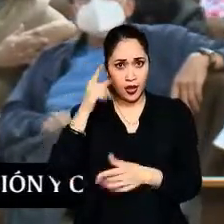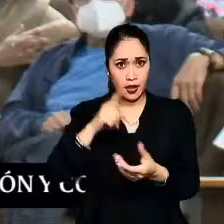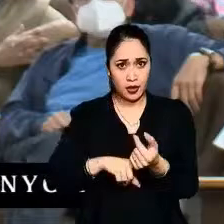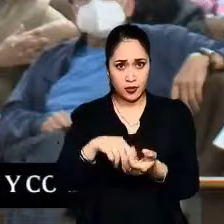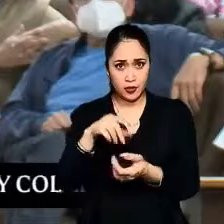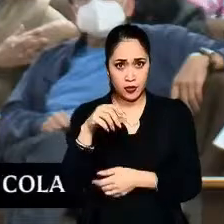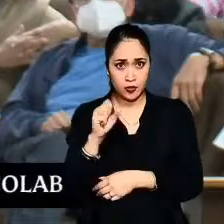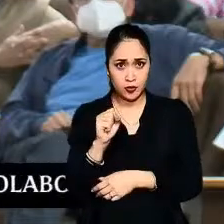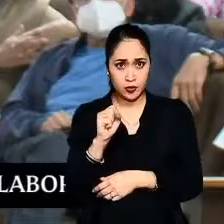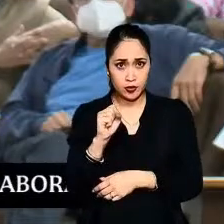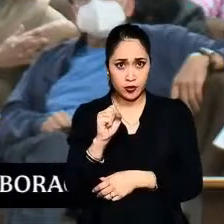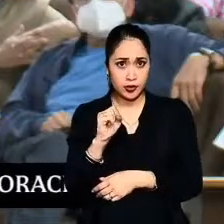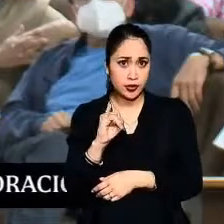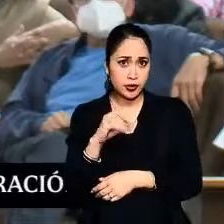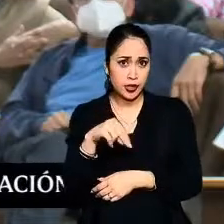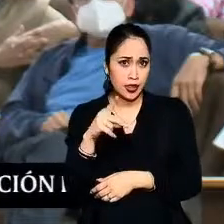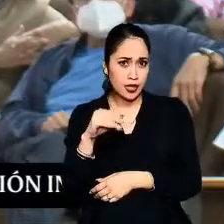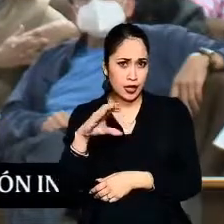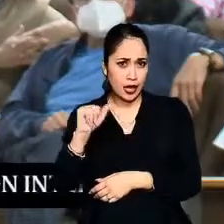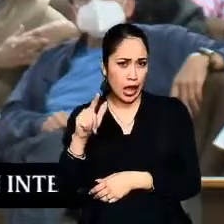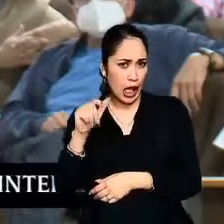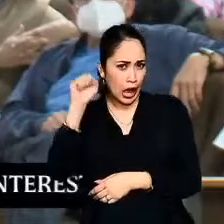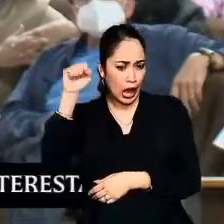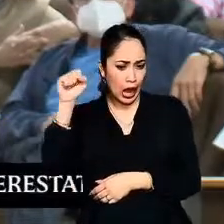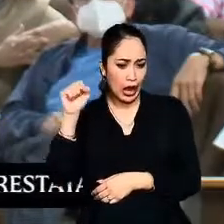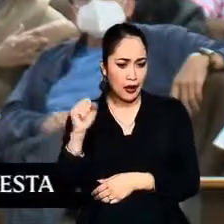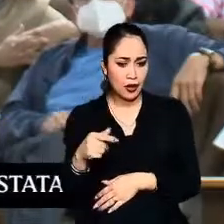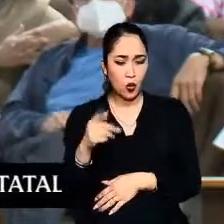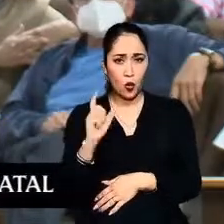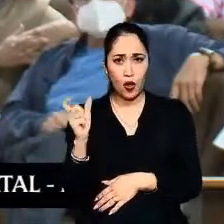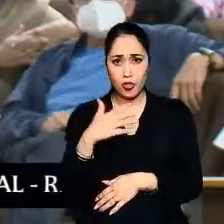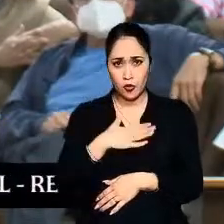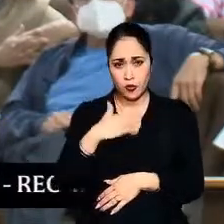Nunca en mi periodo se hizo un solo